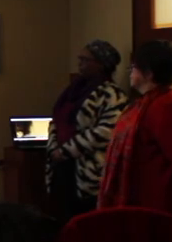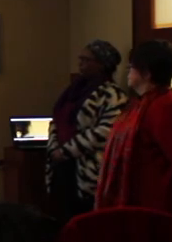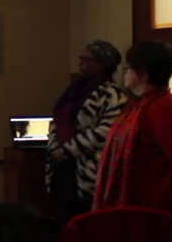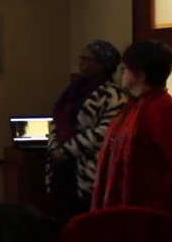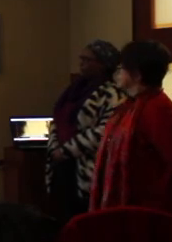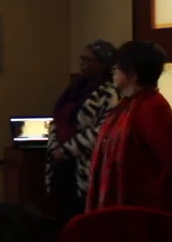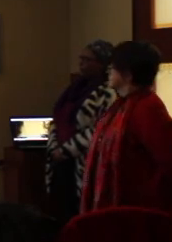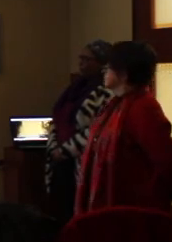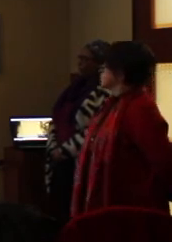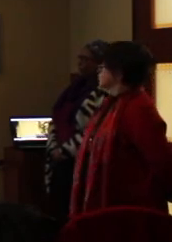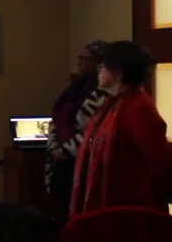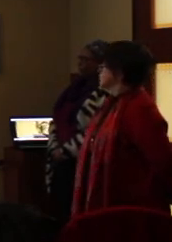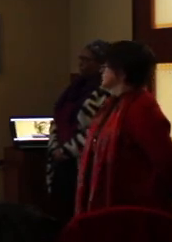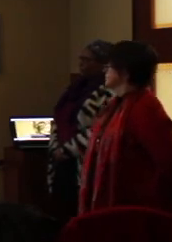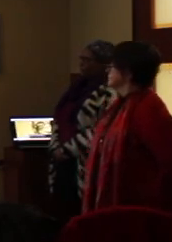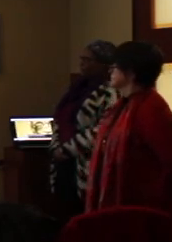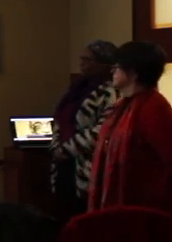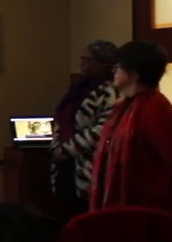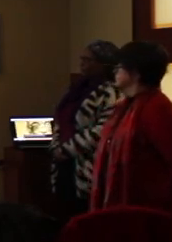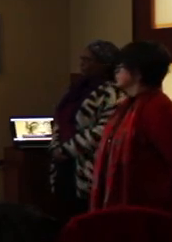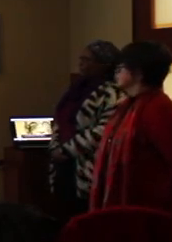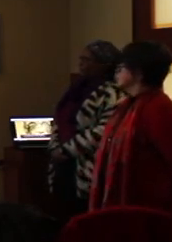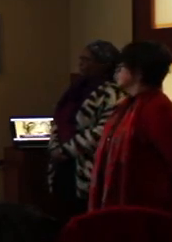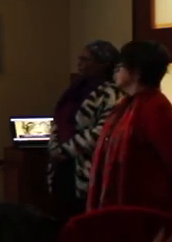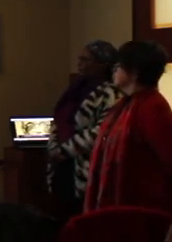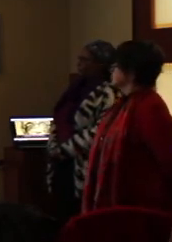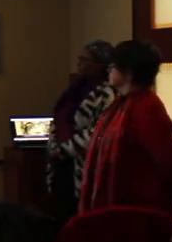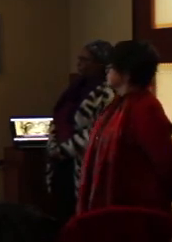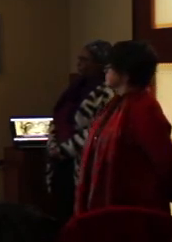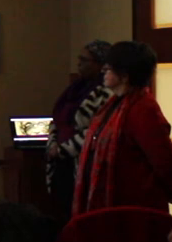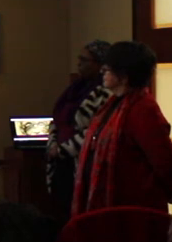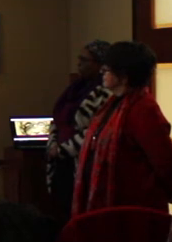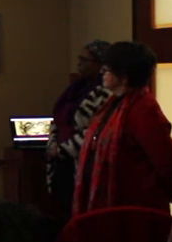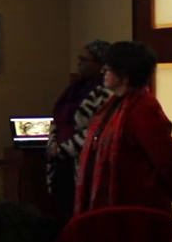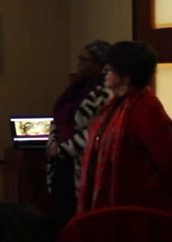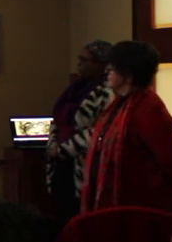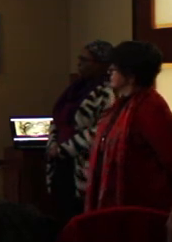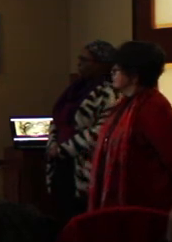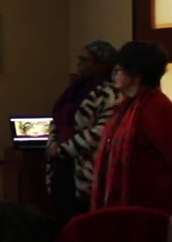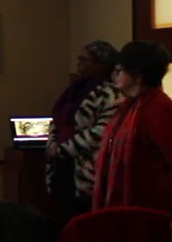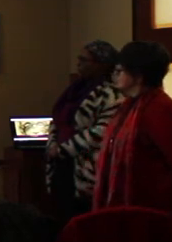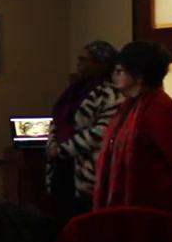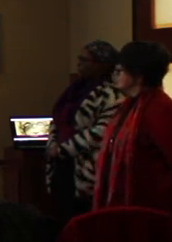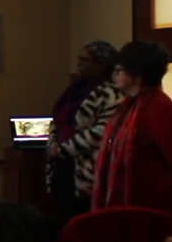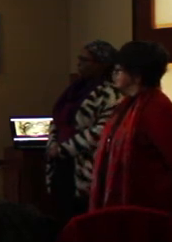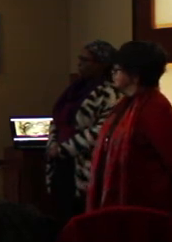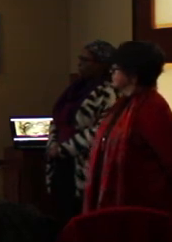el sentido de la palabra awo, que awo significa secreto, que es